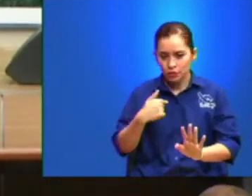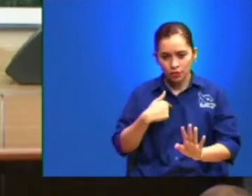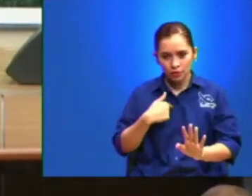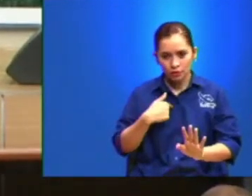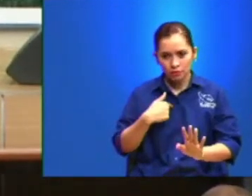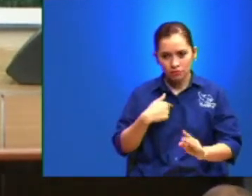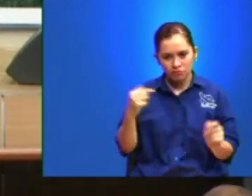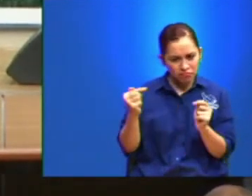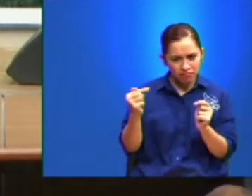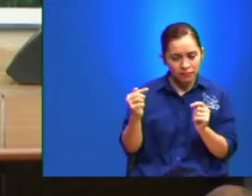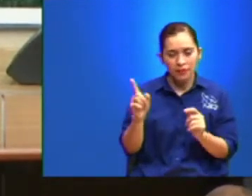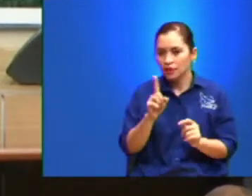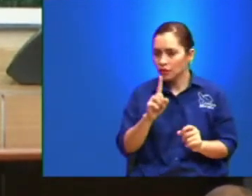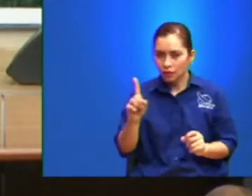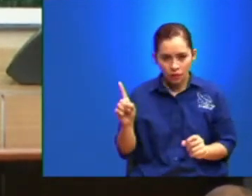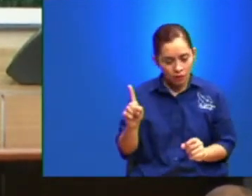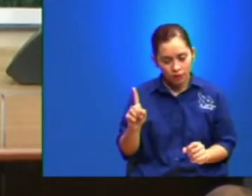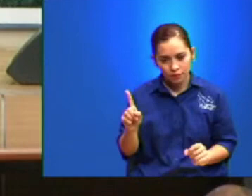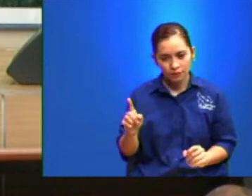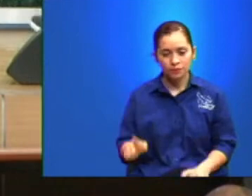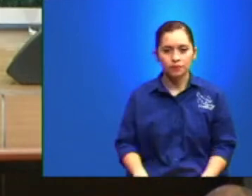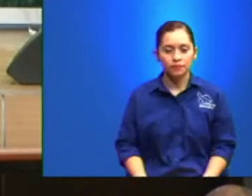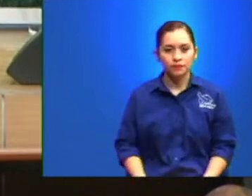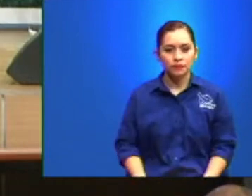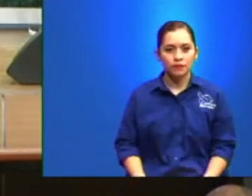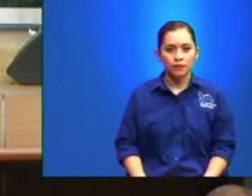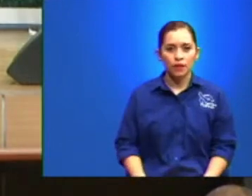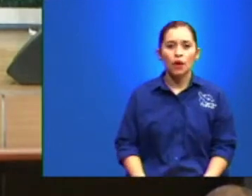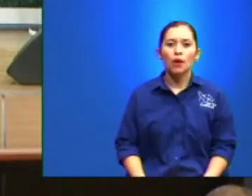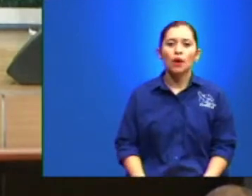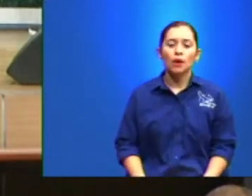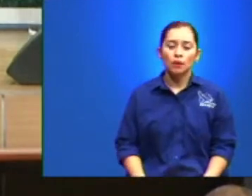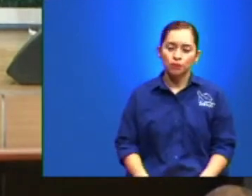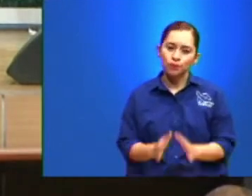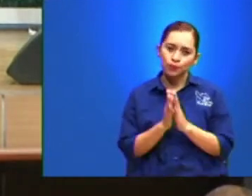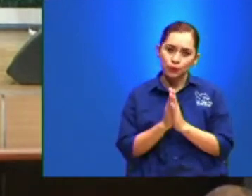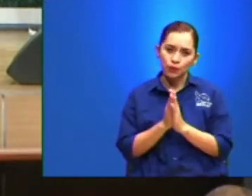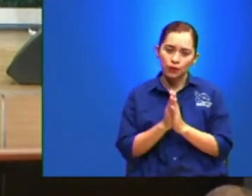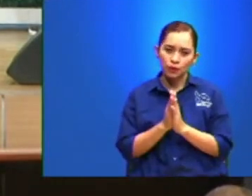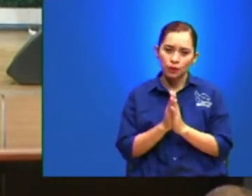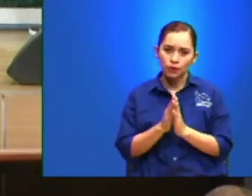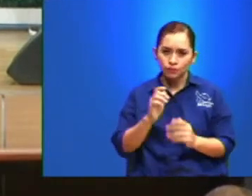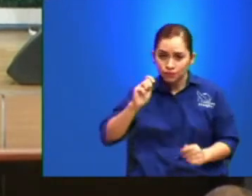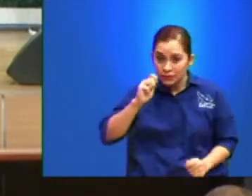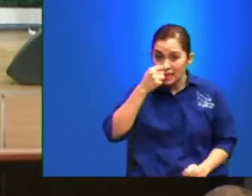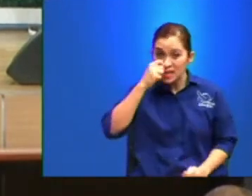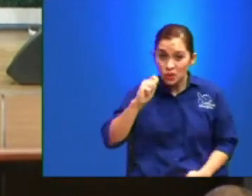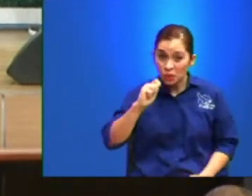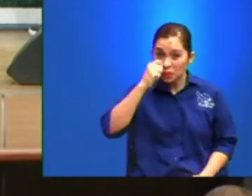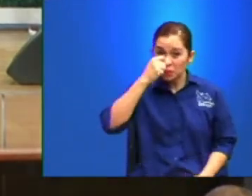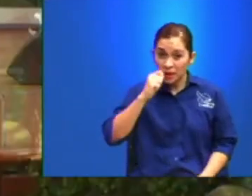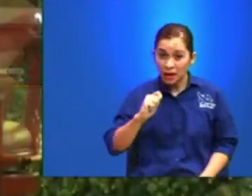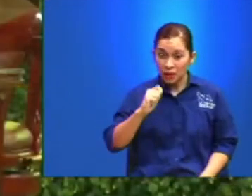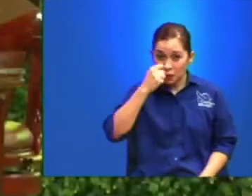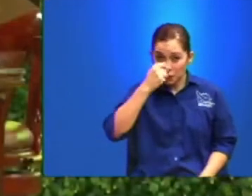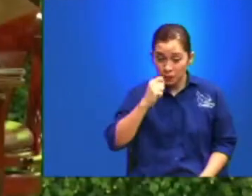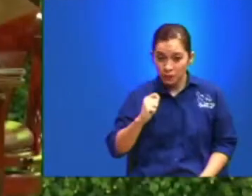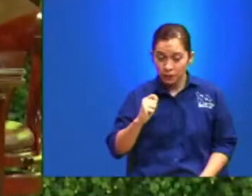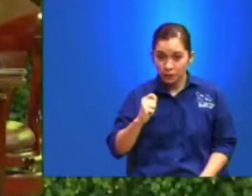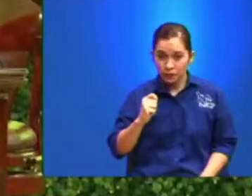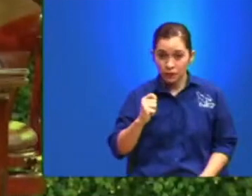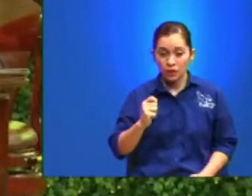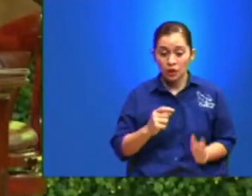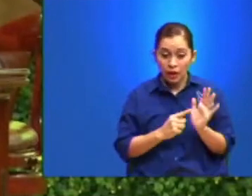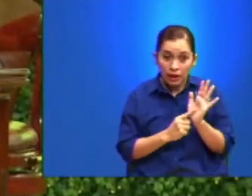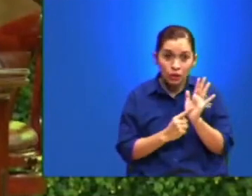pero sí le voy a pedir entonces que se hagan un suizo pado y entonces pueda entrar sabiendo que